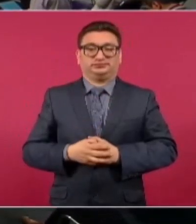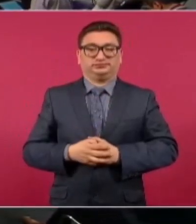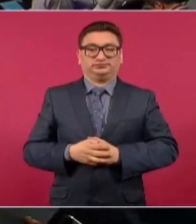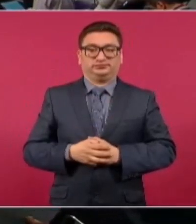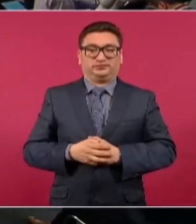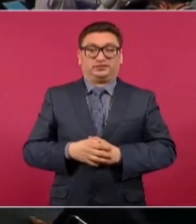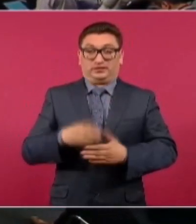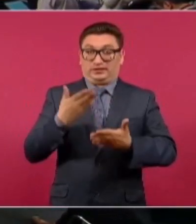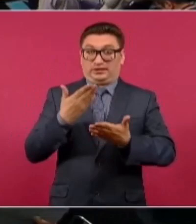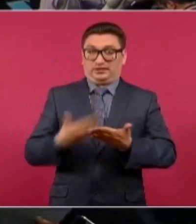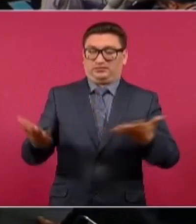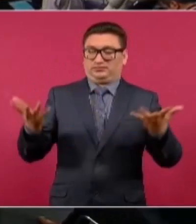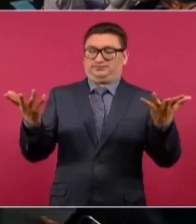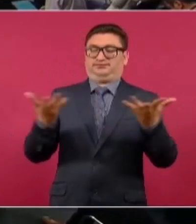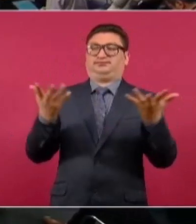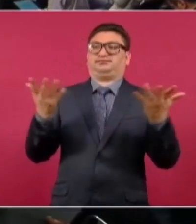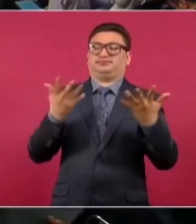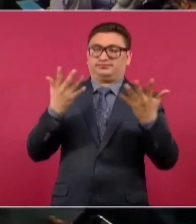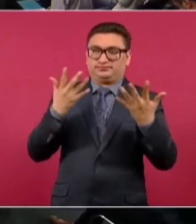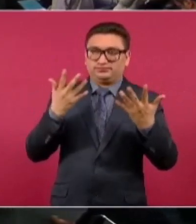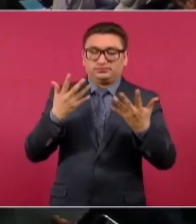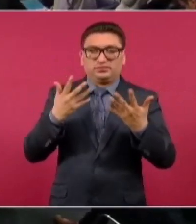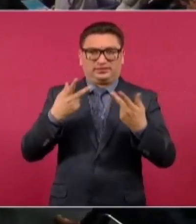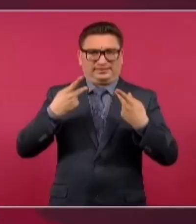Y ahora que ya la gente